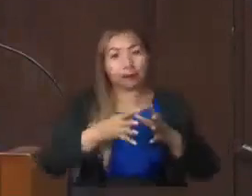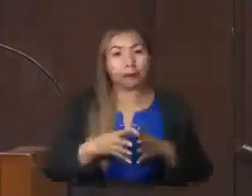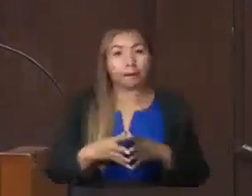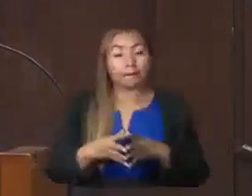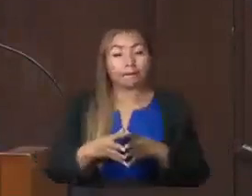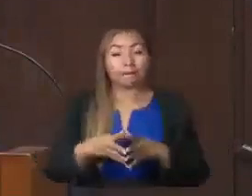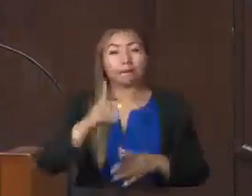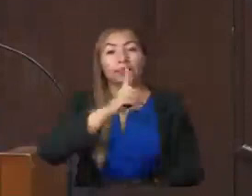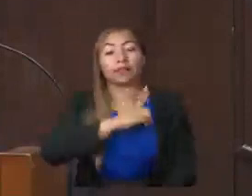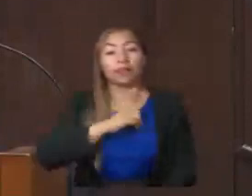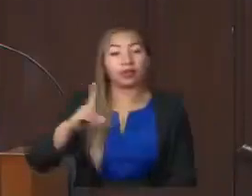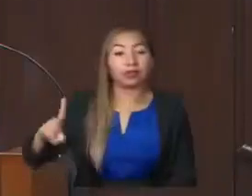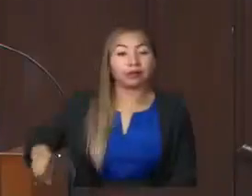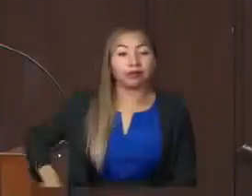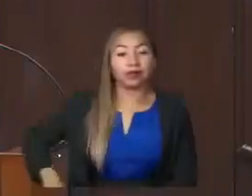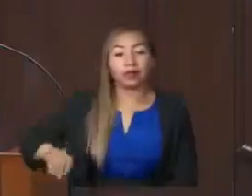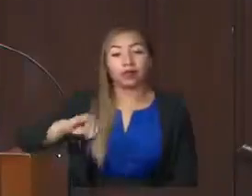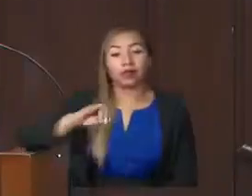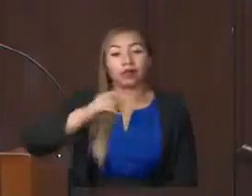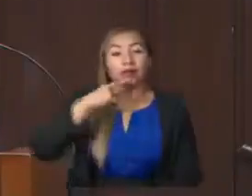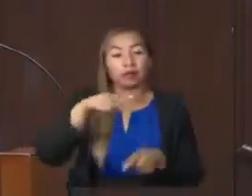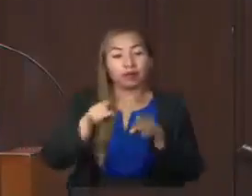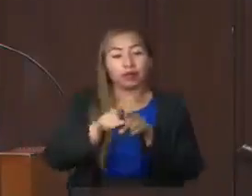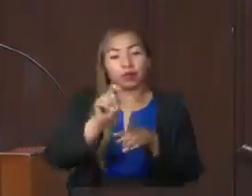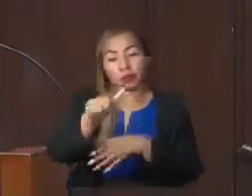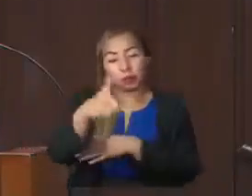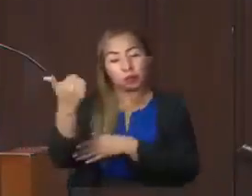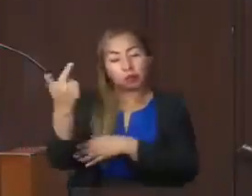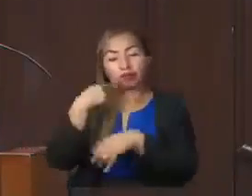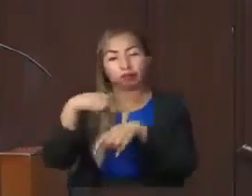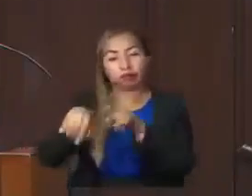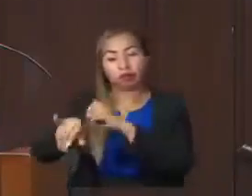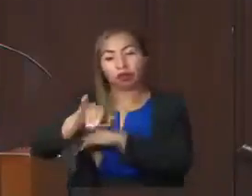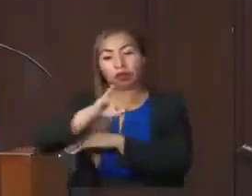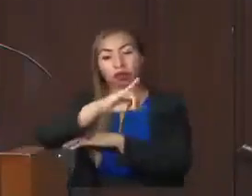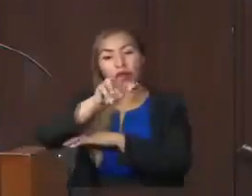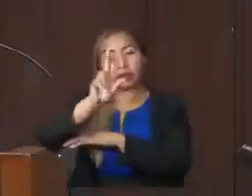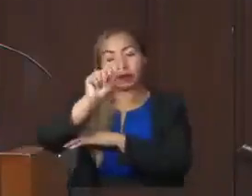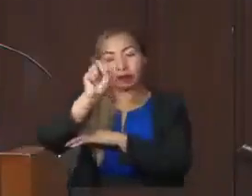Honorable señor Javier Caraballo Salazar, Procurador General de la Nación.